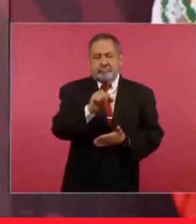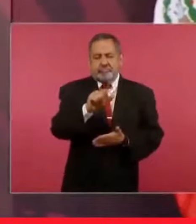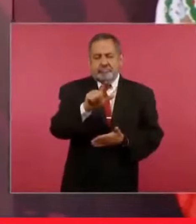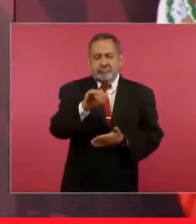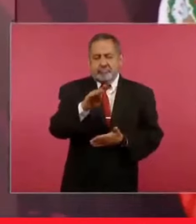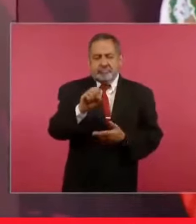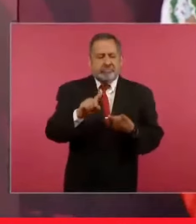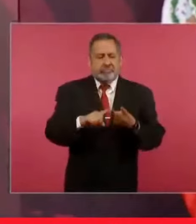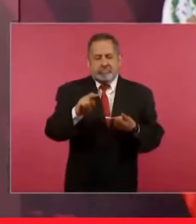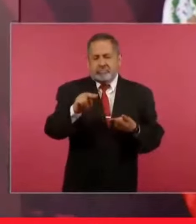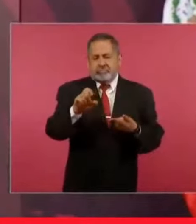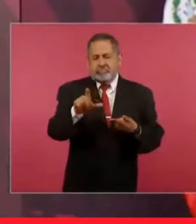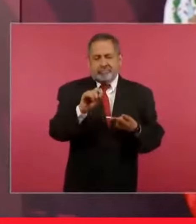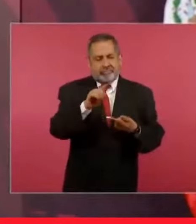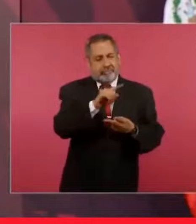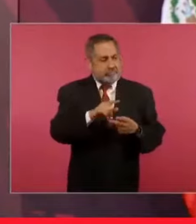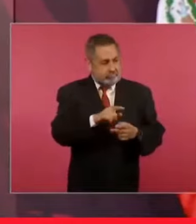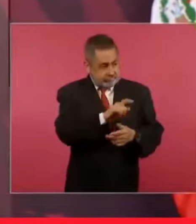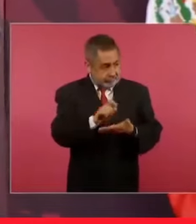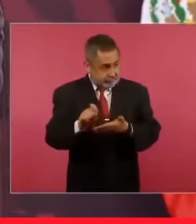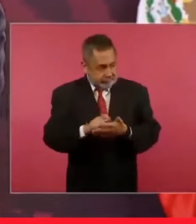Nexos,